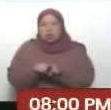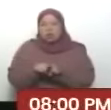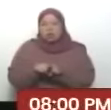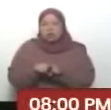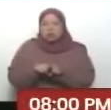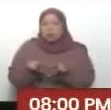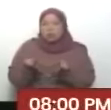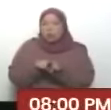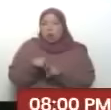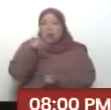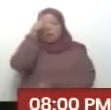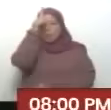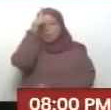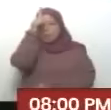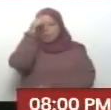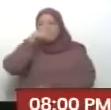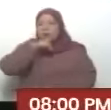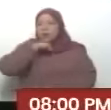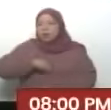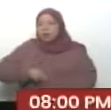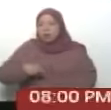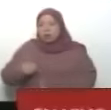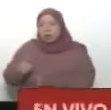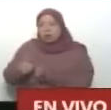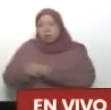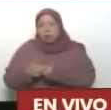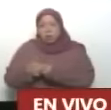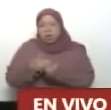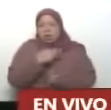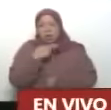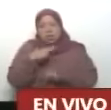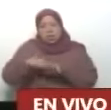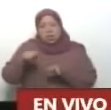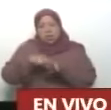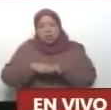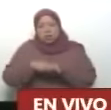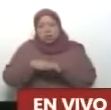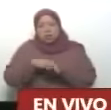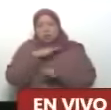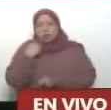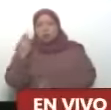nazis. Perseguir a los niños, matar a los niños.